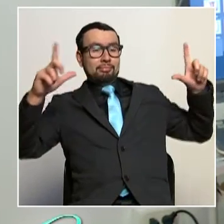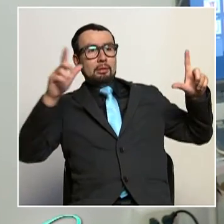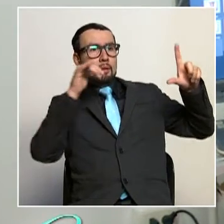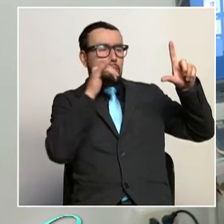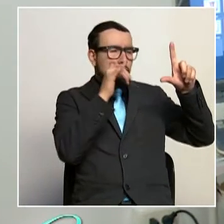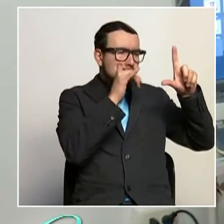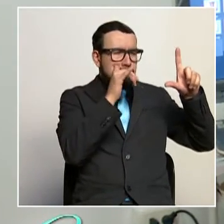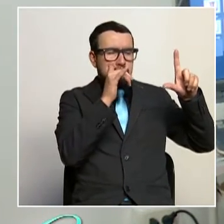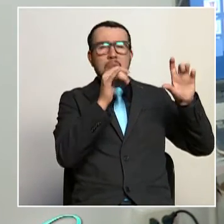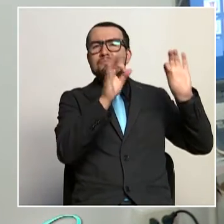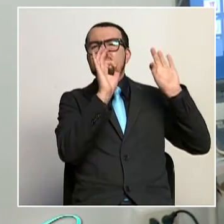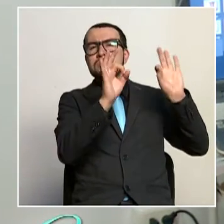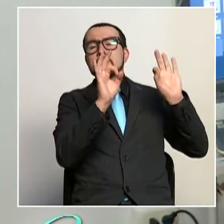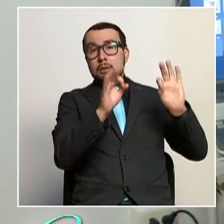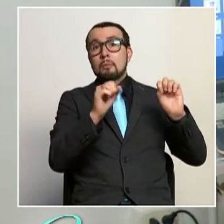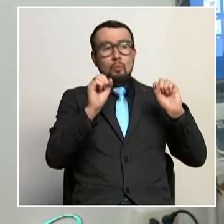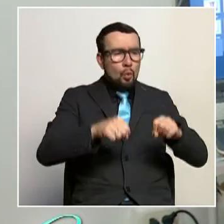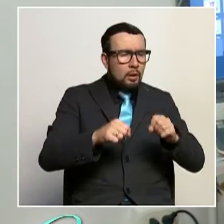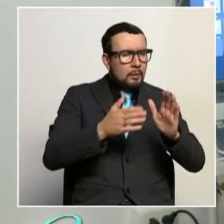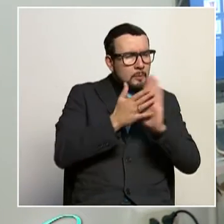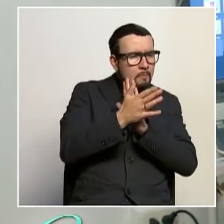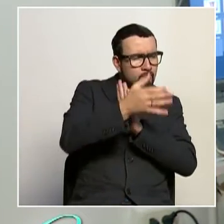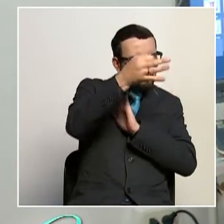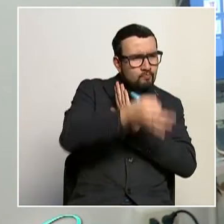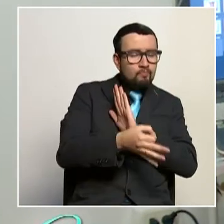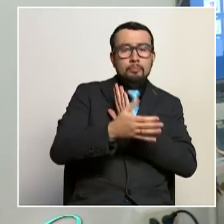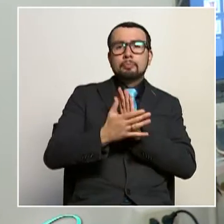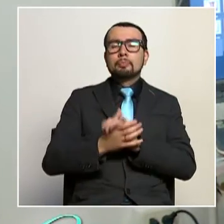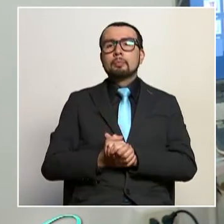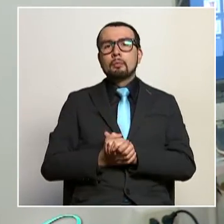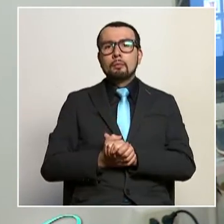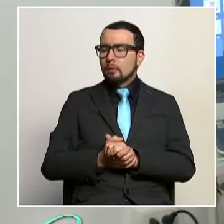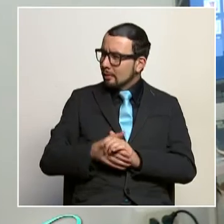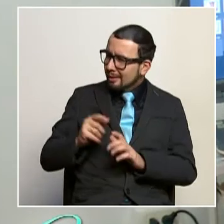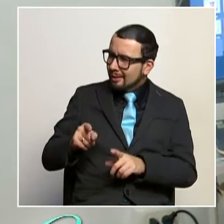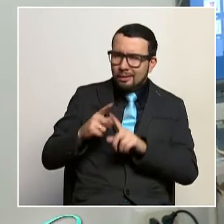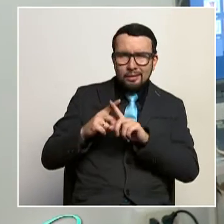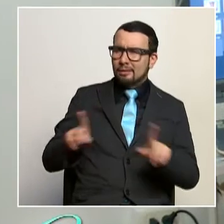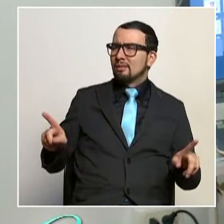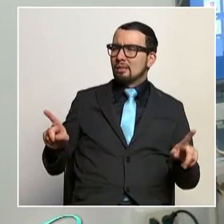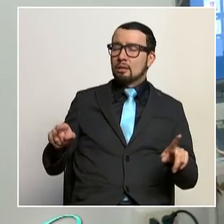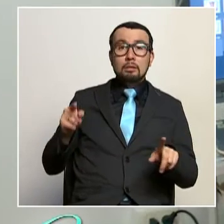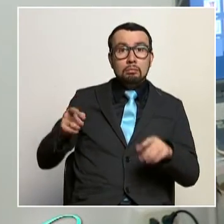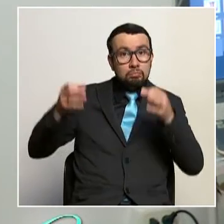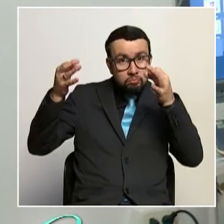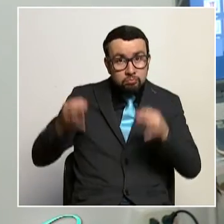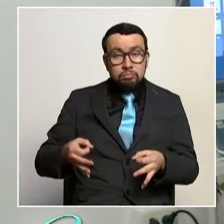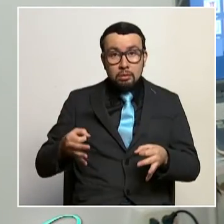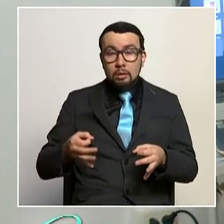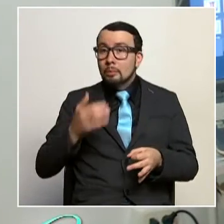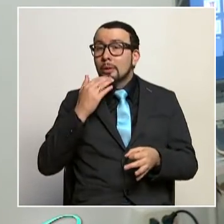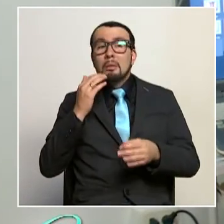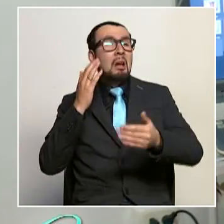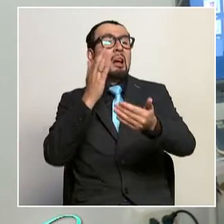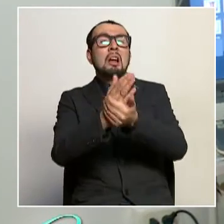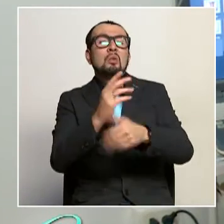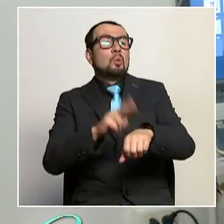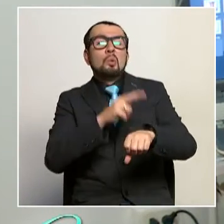una resolución que nos permite hacer un diagnóstico muy adecuado. ¿Y cuál es la diferencia o el diagnóstico diferencial con la